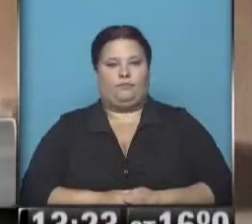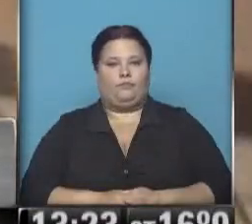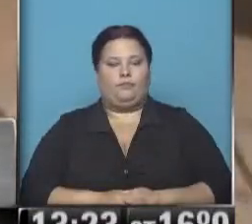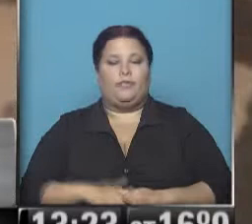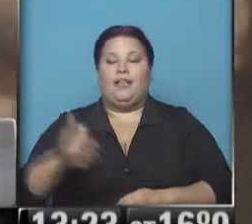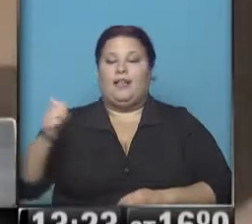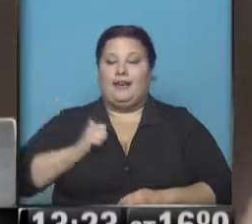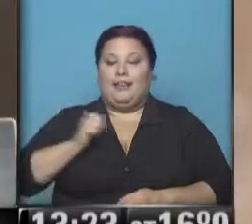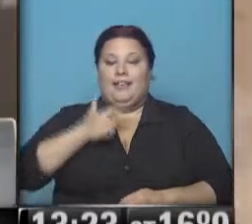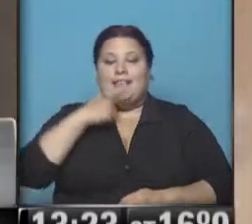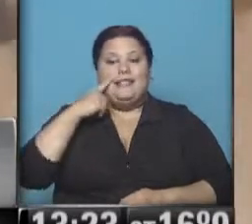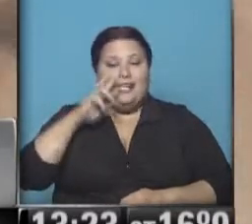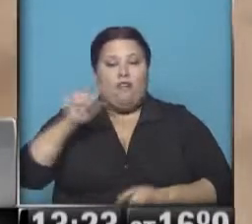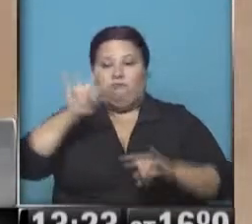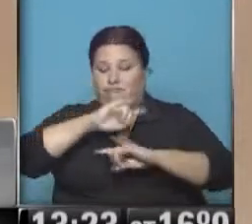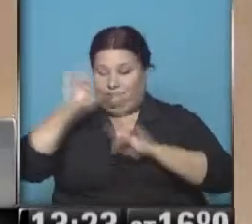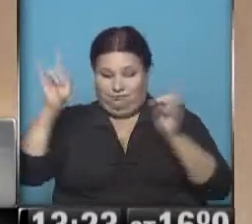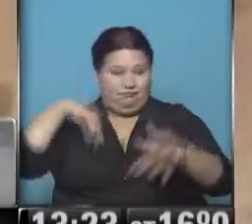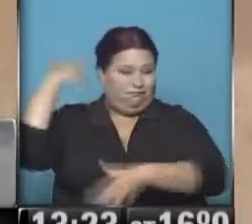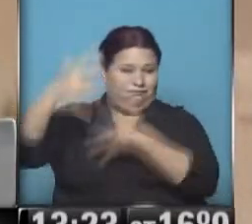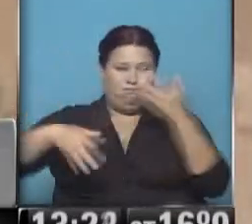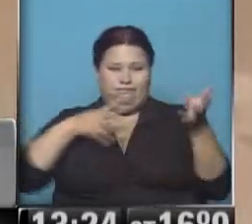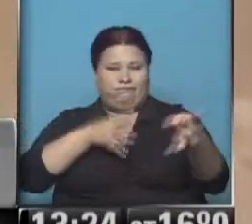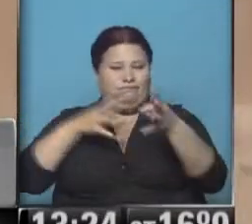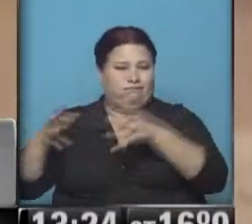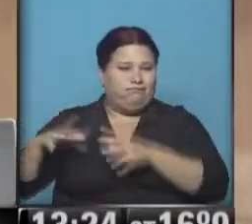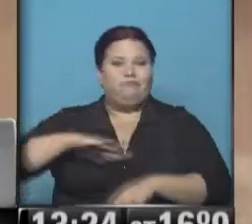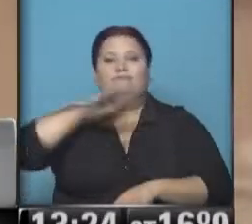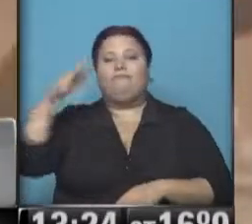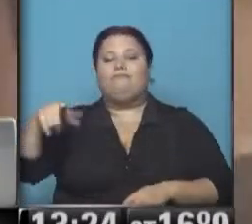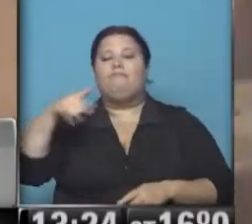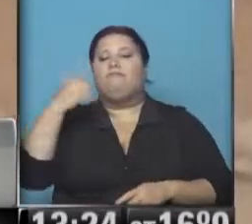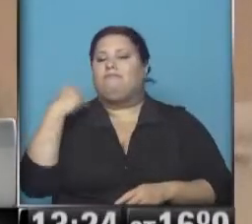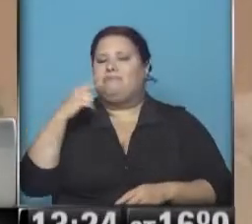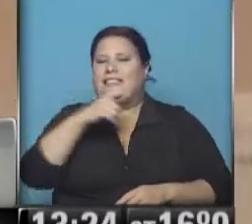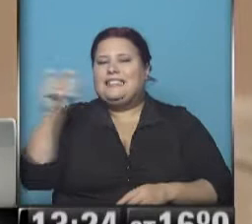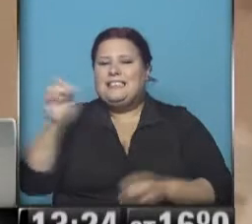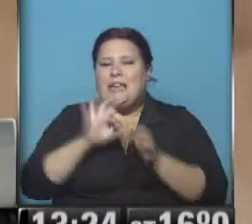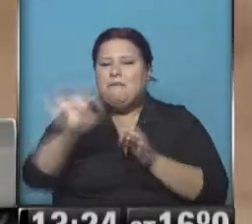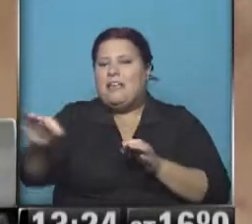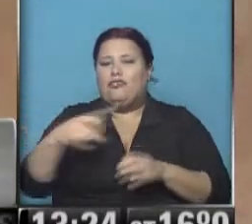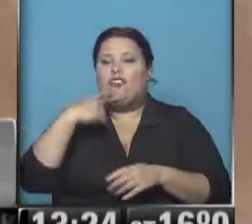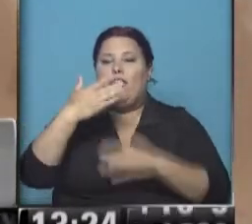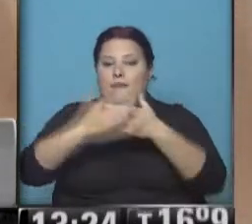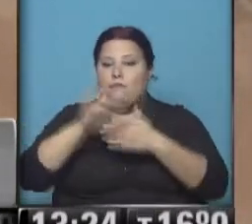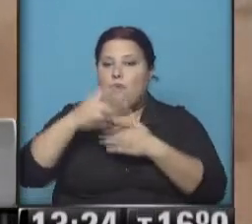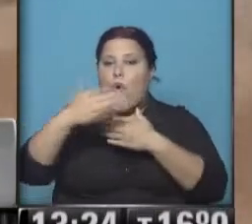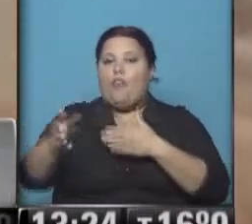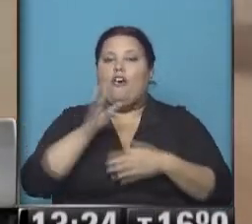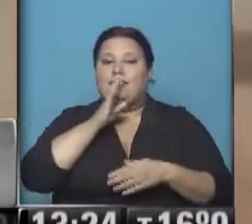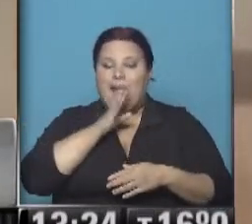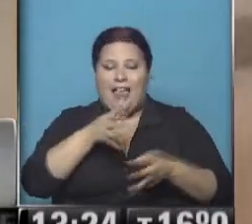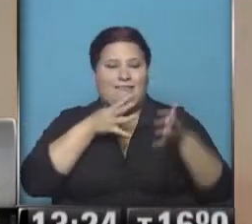El ejército sirio y los rebeldes libran fuertes enfrentamientos en los altos del Golán, a solo un centenar de metros de la línea de demarcación con Israel.